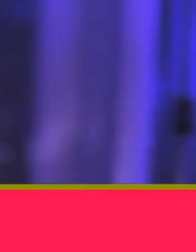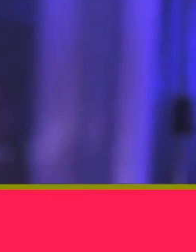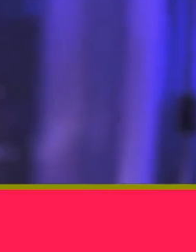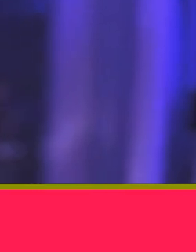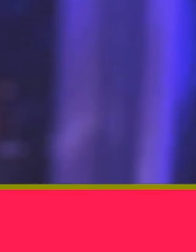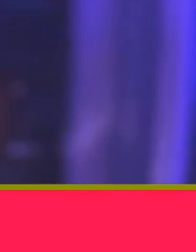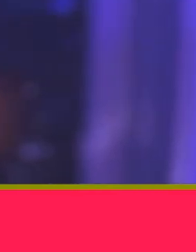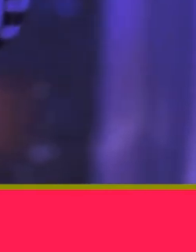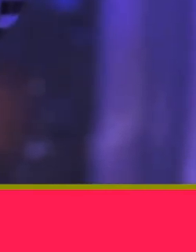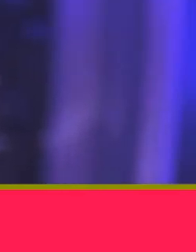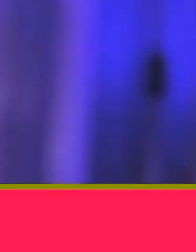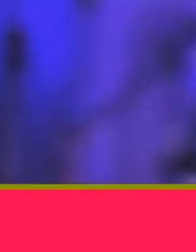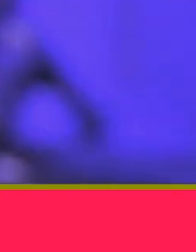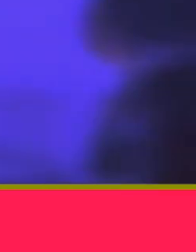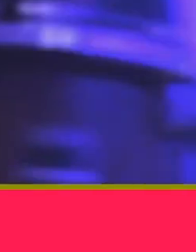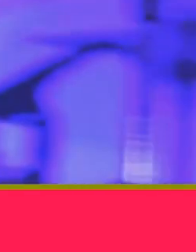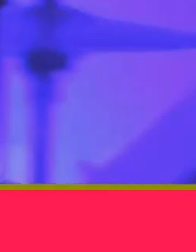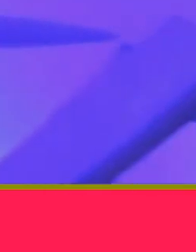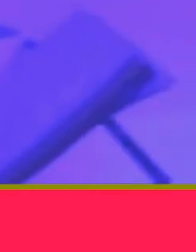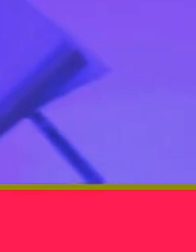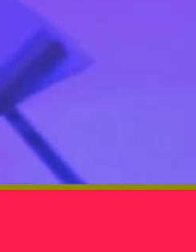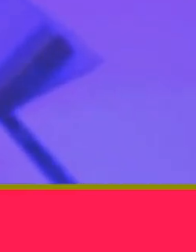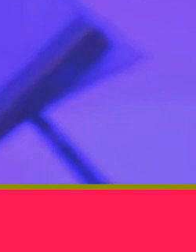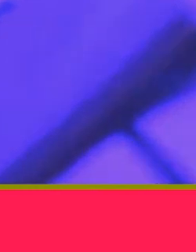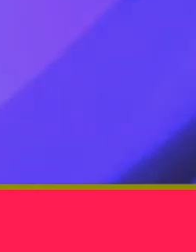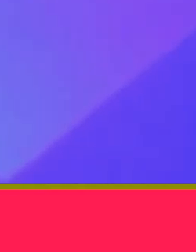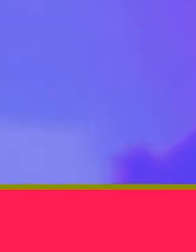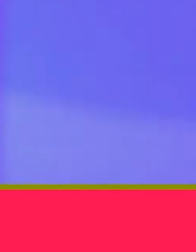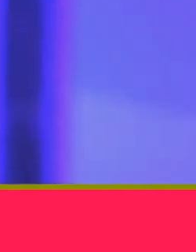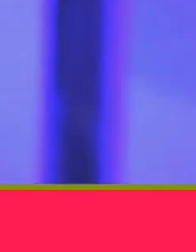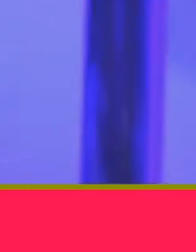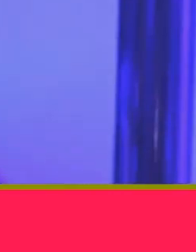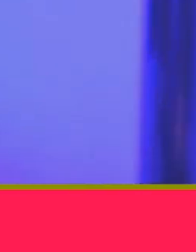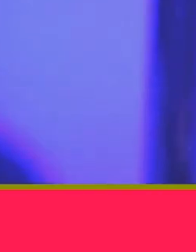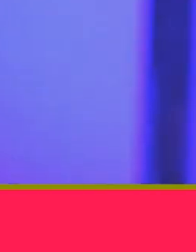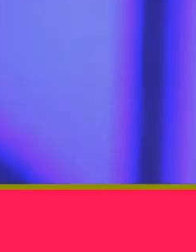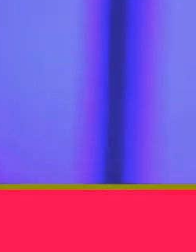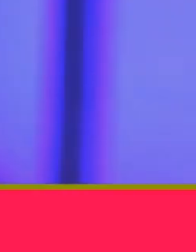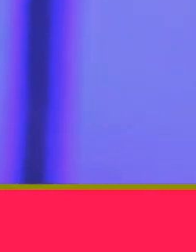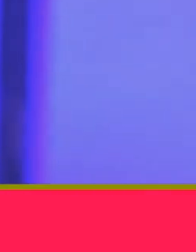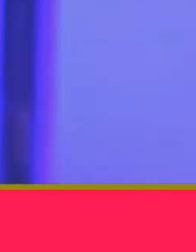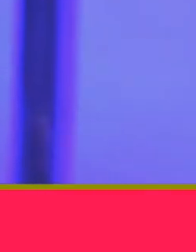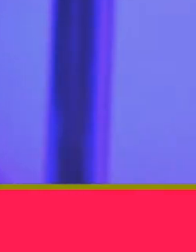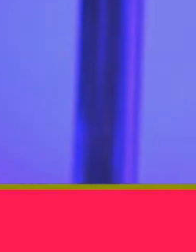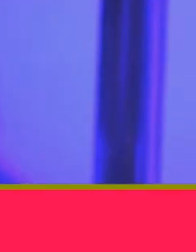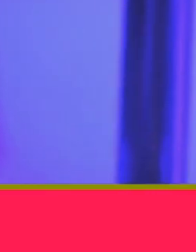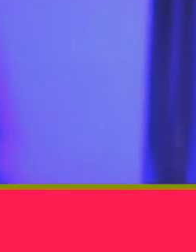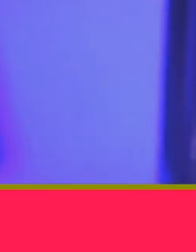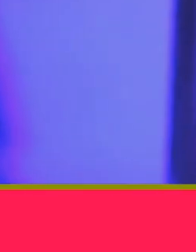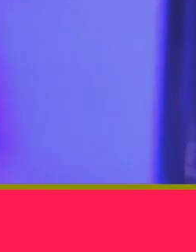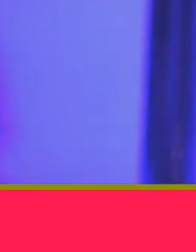y nunca amaneció como hoy. Se le encienden